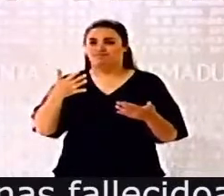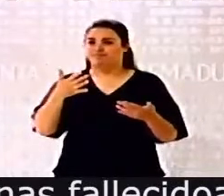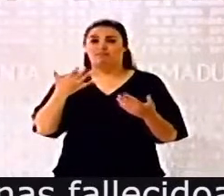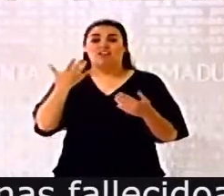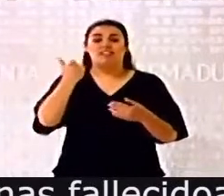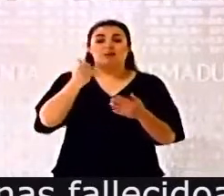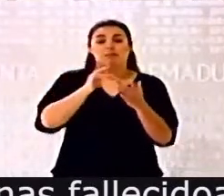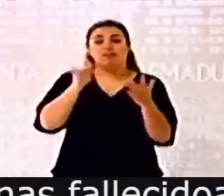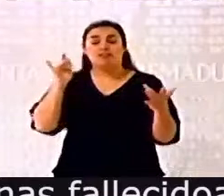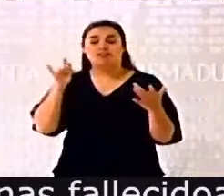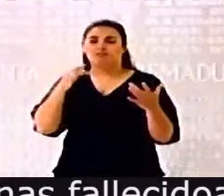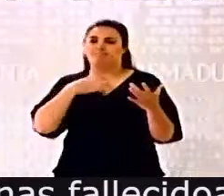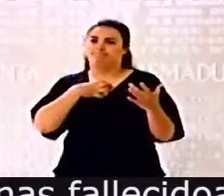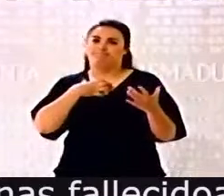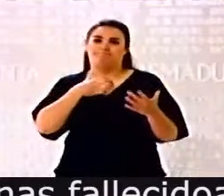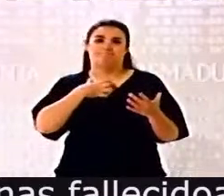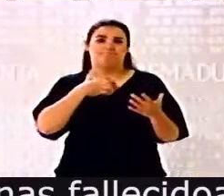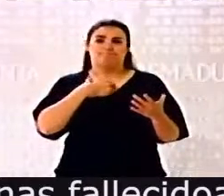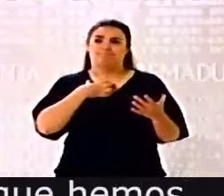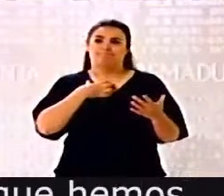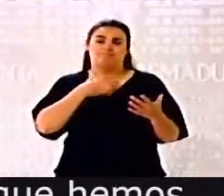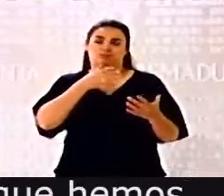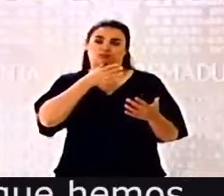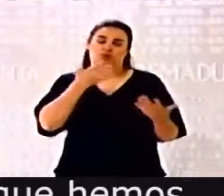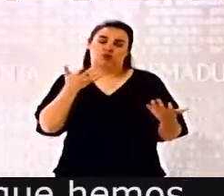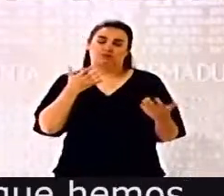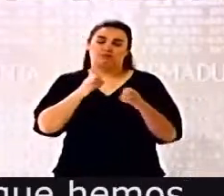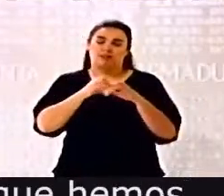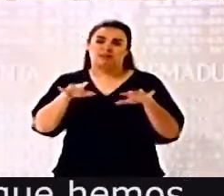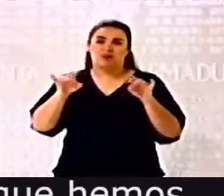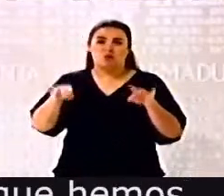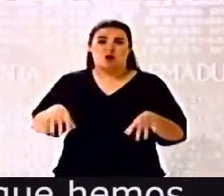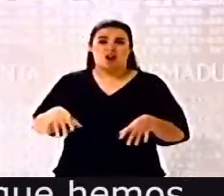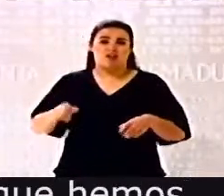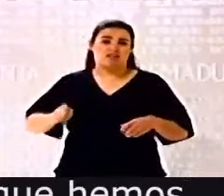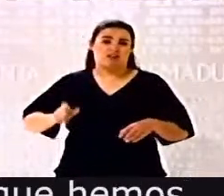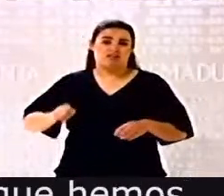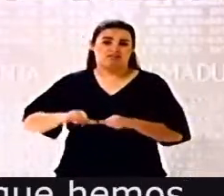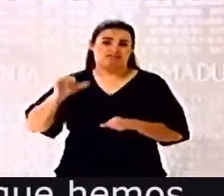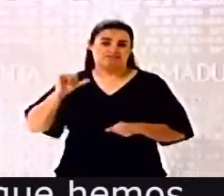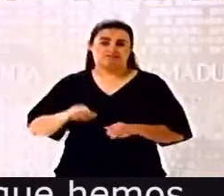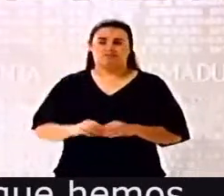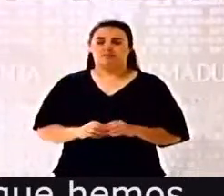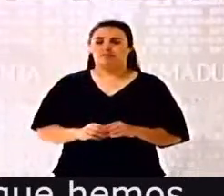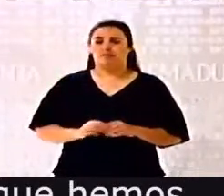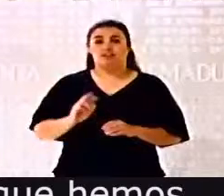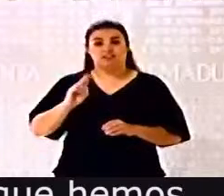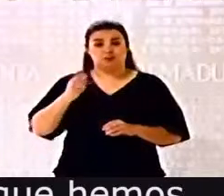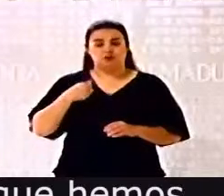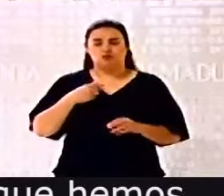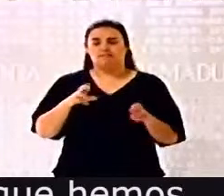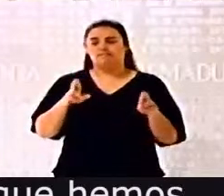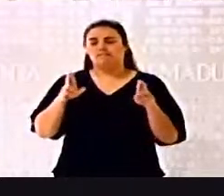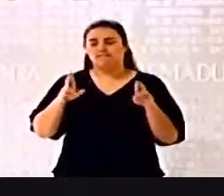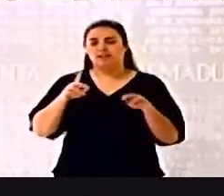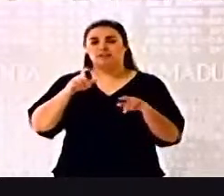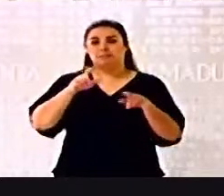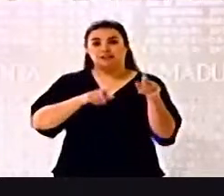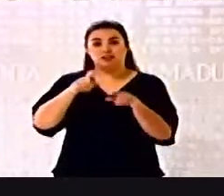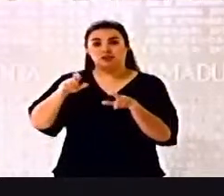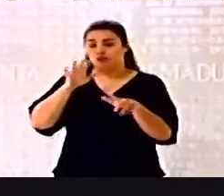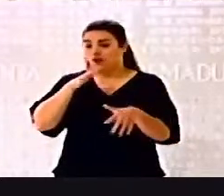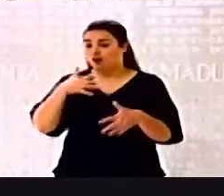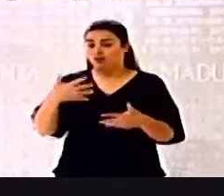esas víctimas mortales de esta pandemia como nos hubiese gustado. En segundo lugar, deseo que las personas que ahora